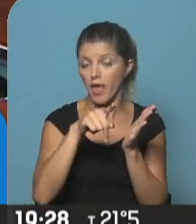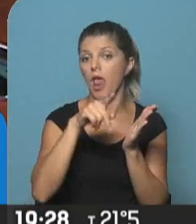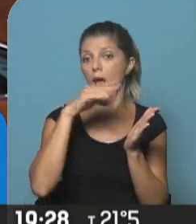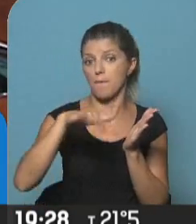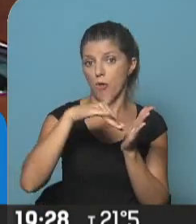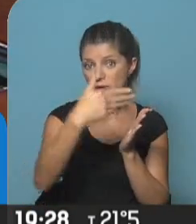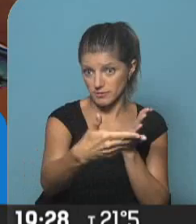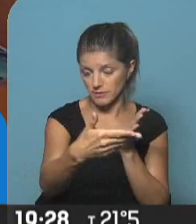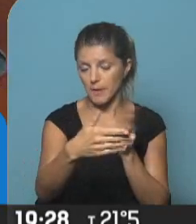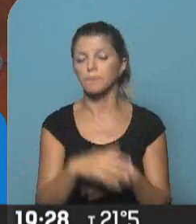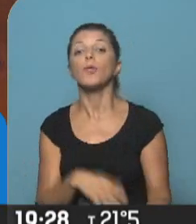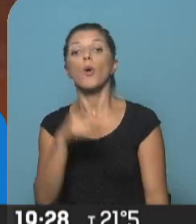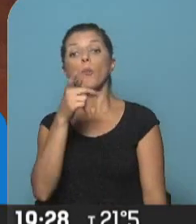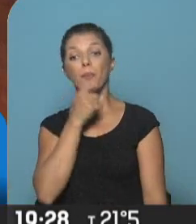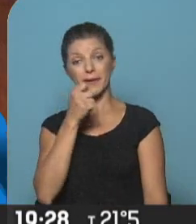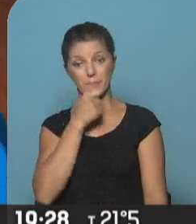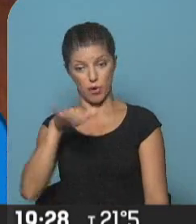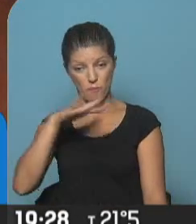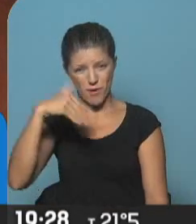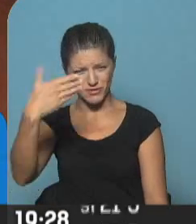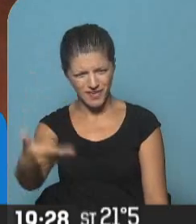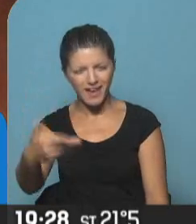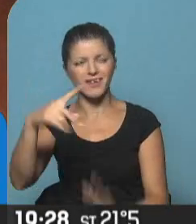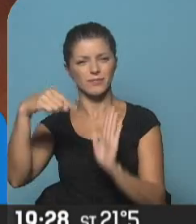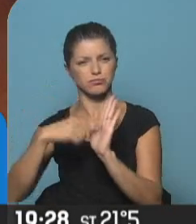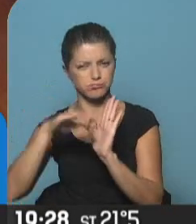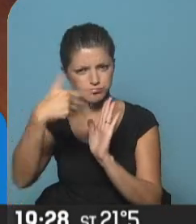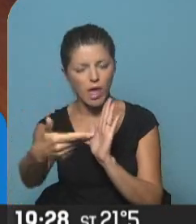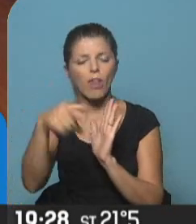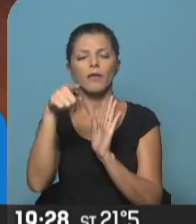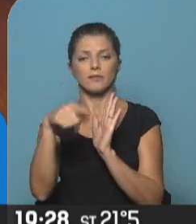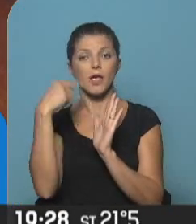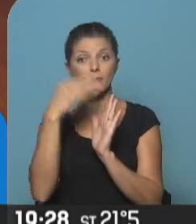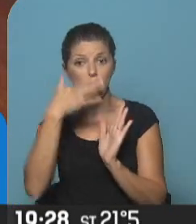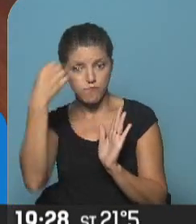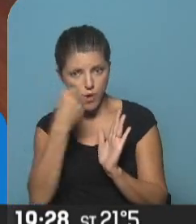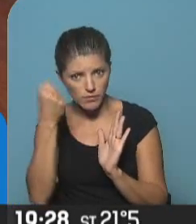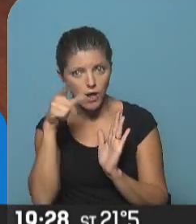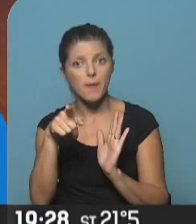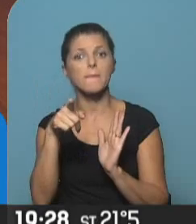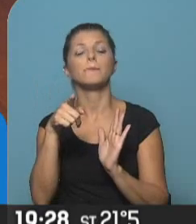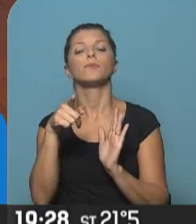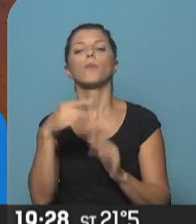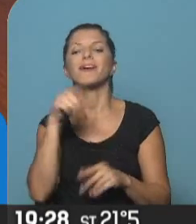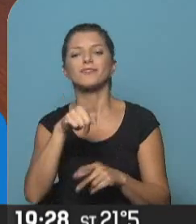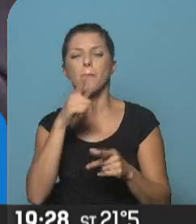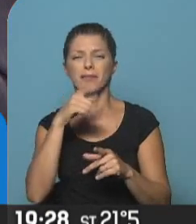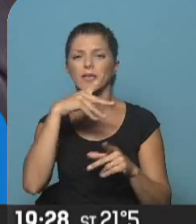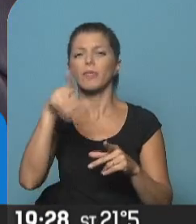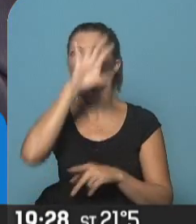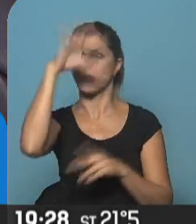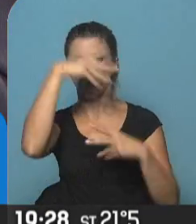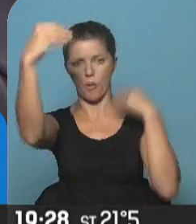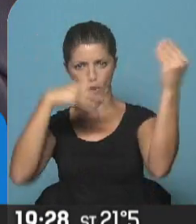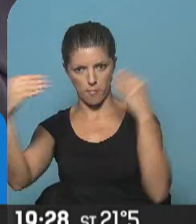sentido, porque es una provincia muy importante y que yo creo que va a empezar a liderar un proceso que debe abarcar todo el país, porque la lógica es